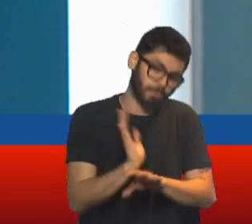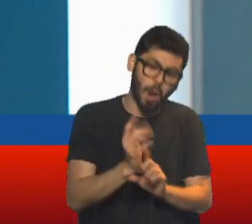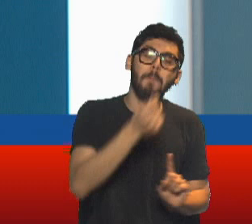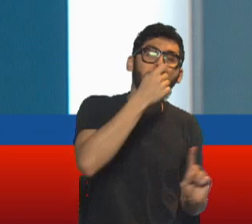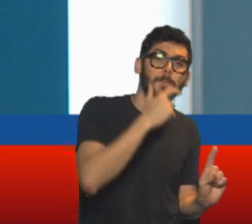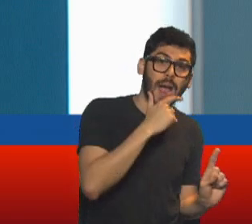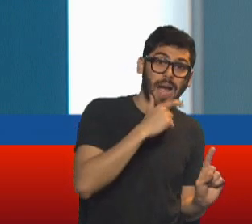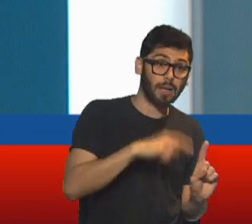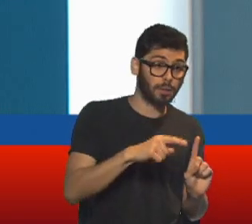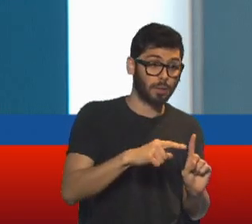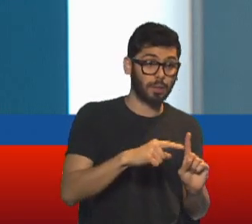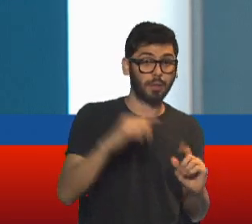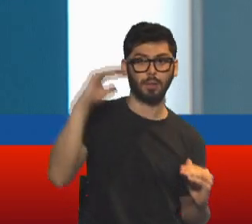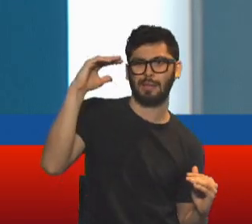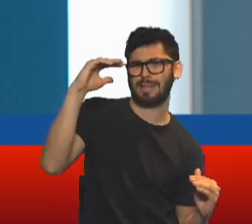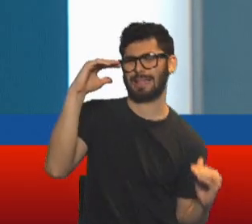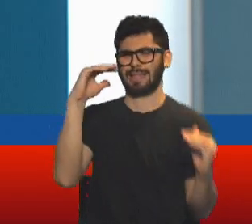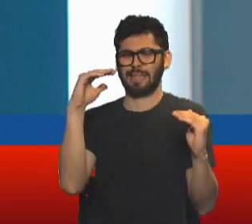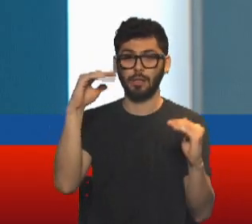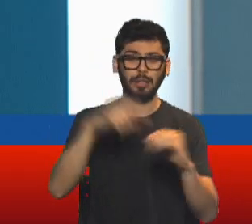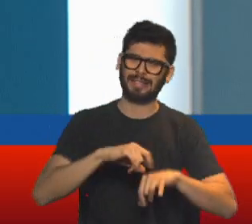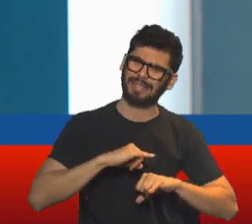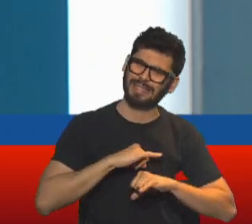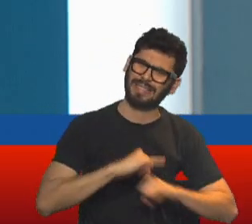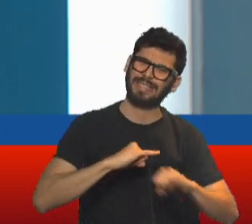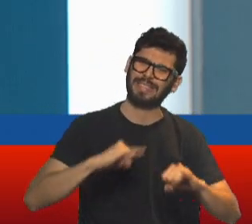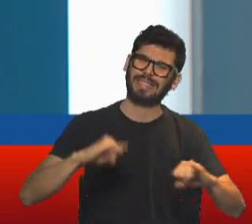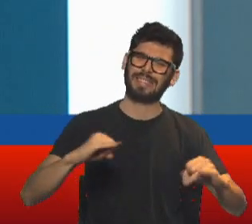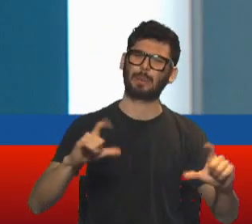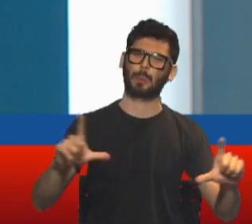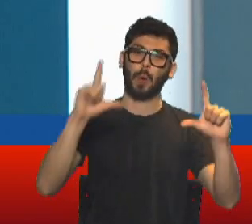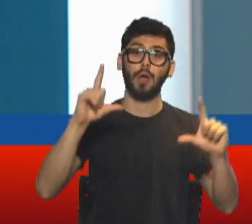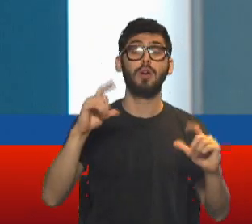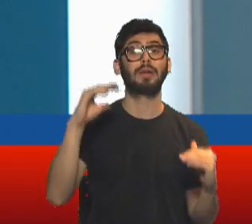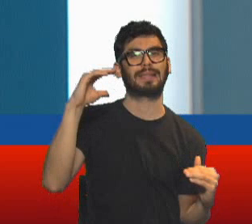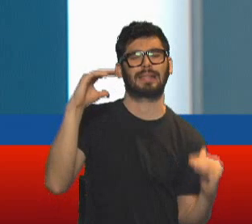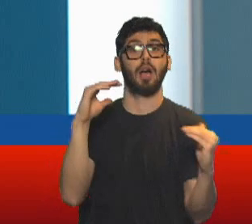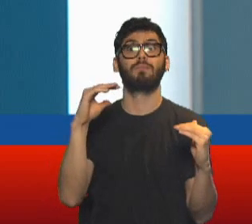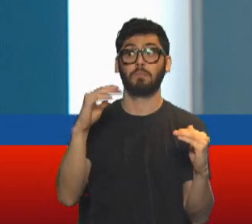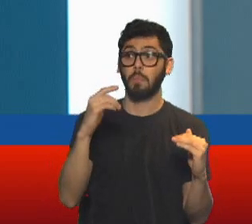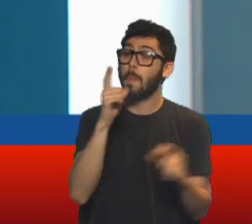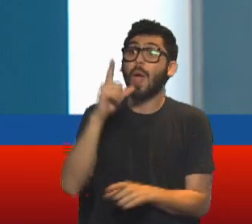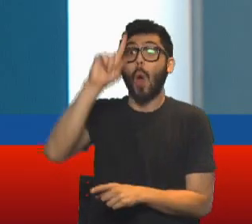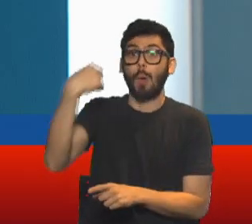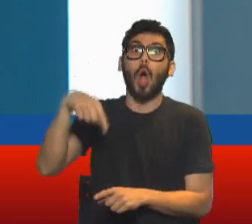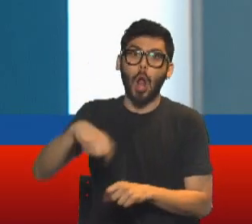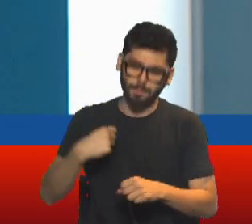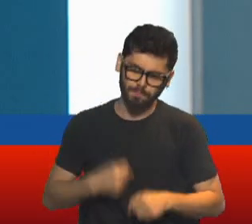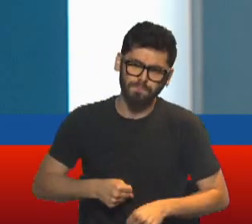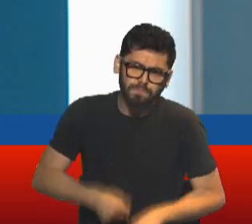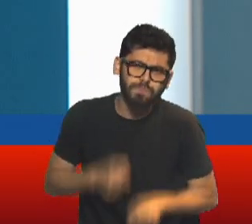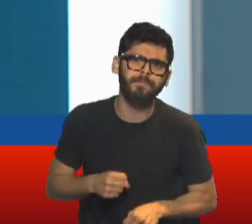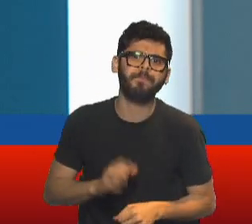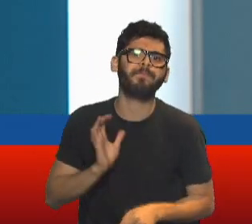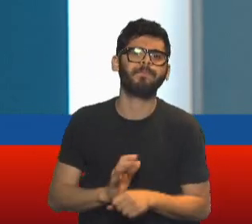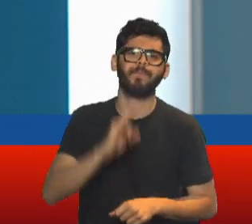Macri achicó mucho la diferencia, se puso la campaña al hombro. Da la impresión que Alberto Fernández va a hacer eso, ponerse la